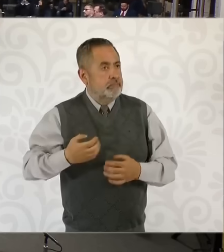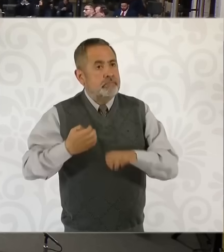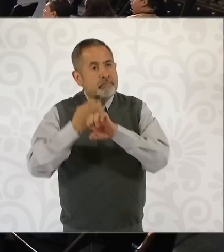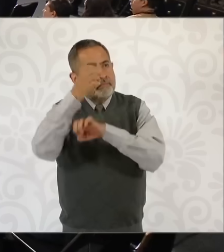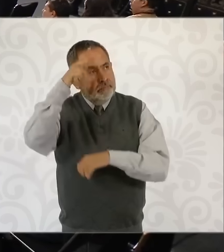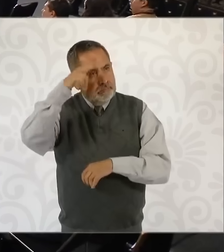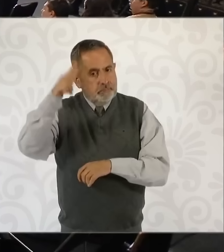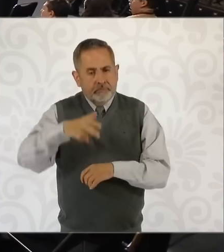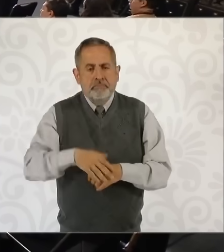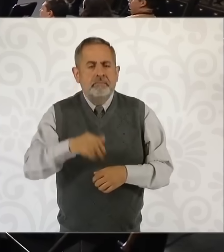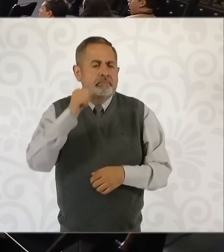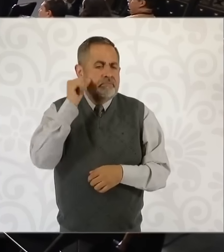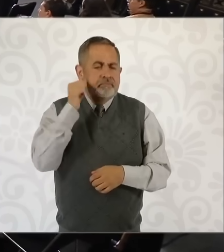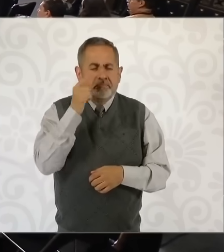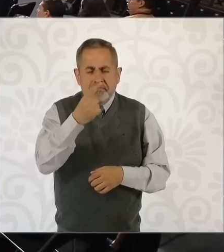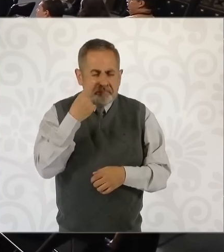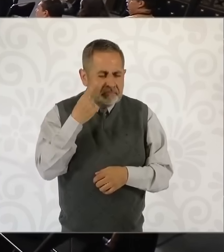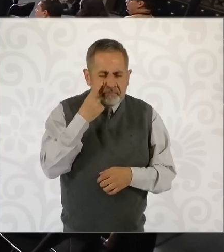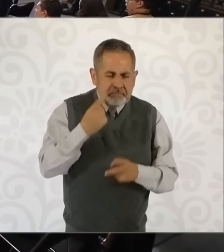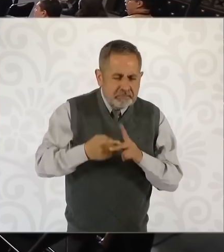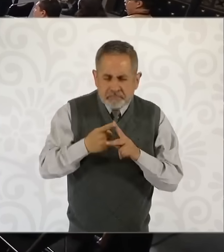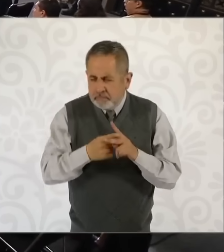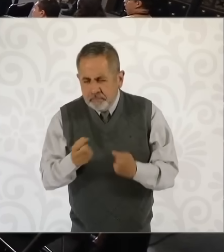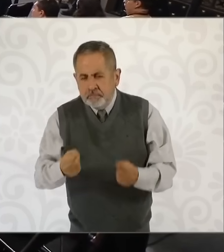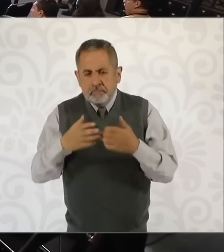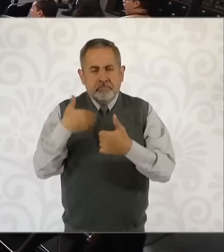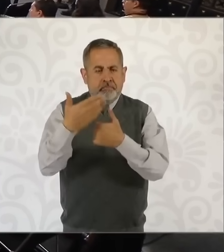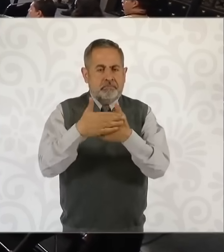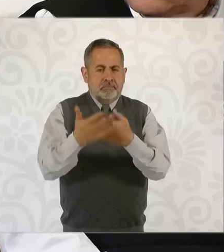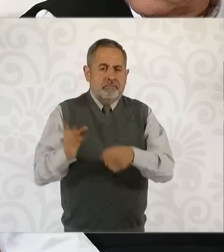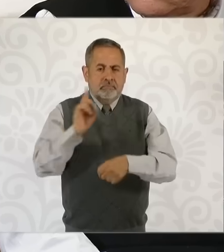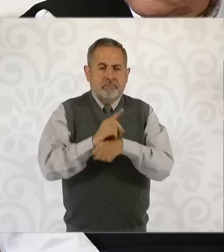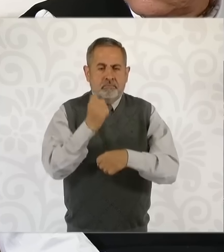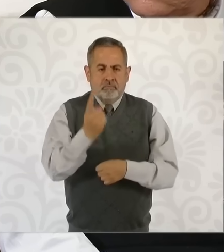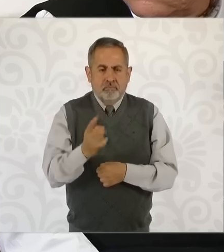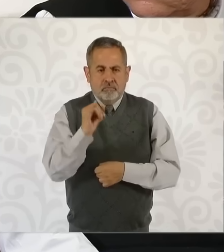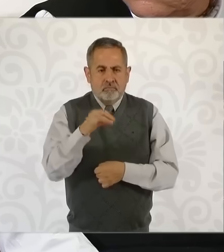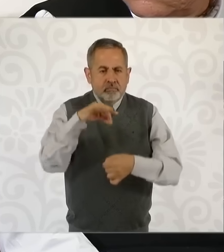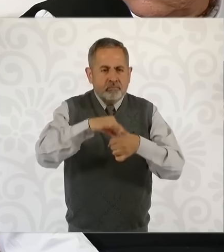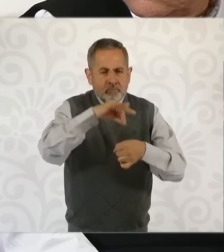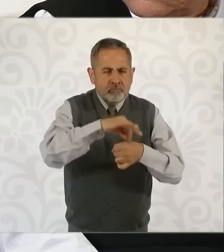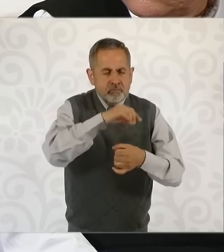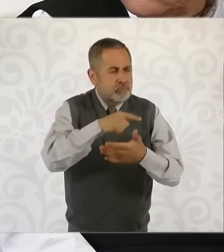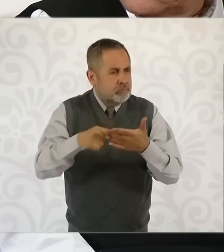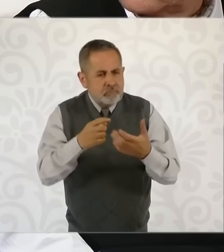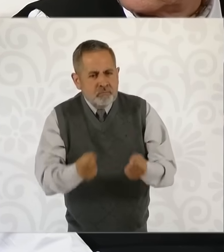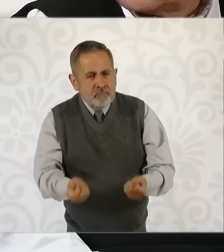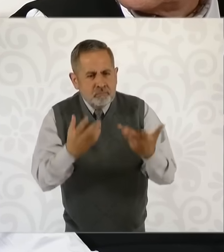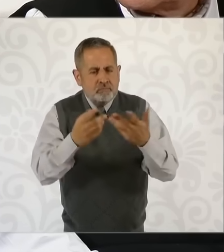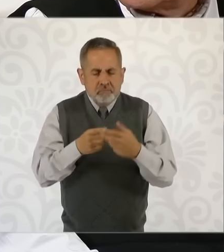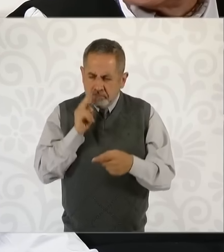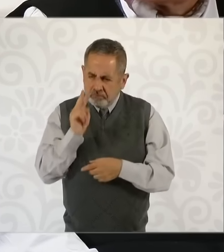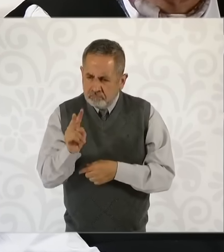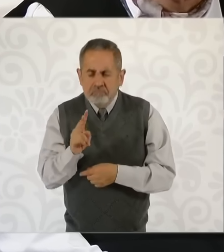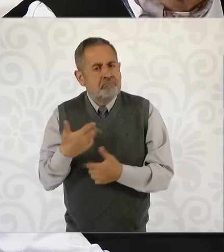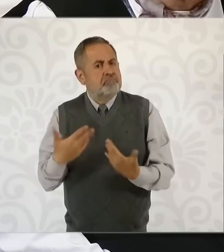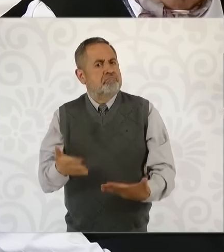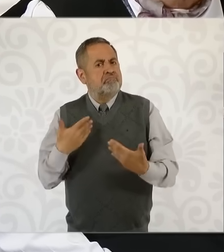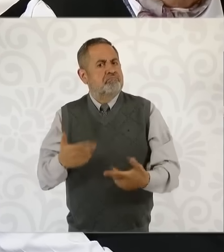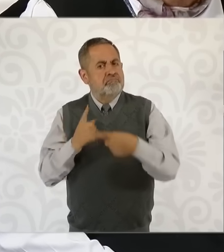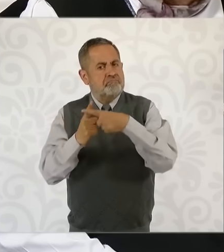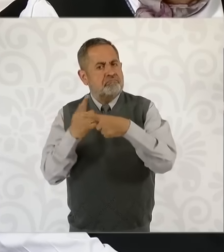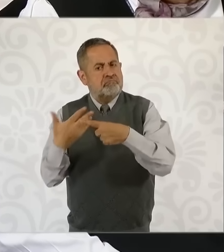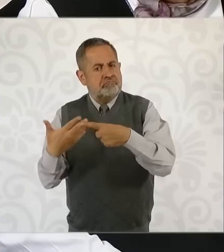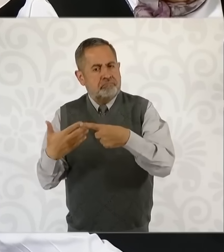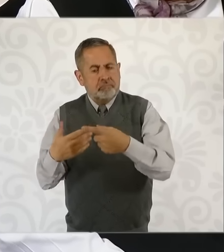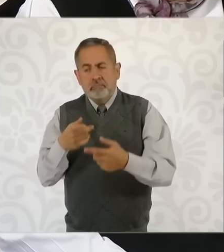los pronósticos de participación ciudadana para la elección del 1 de junio, los cuales parecen más bien positivos. Saber si el